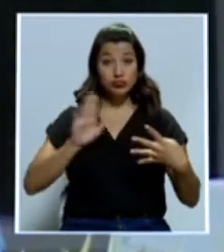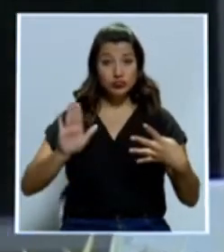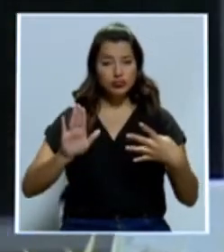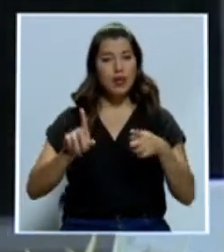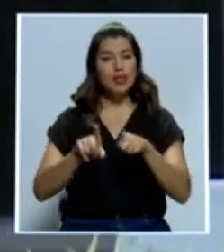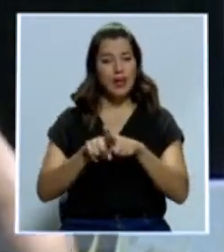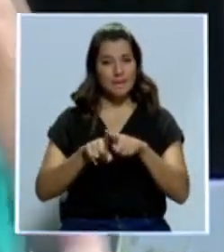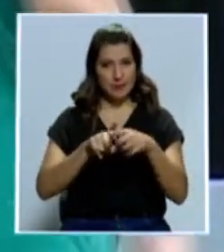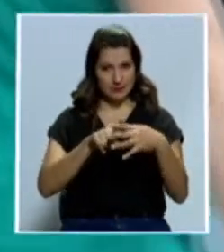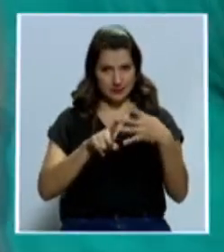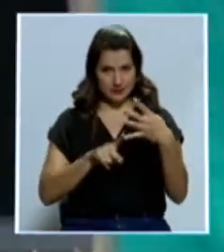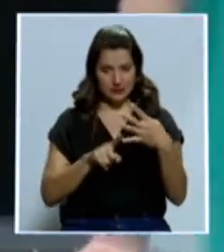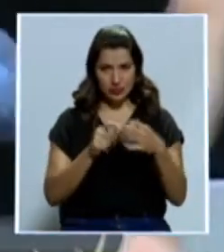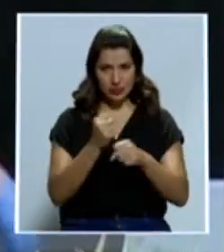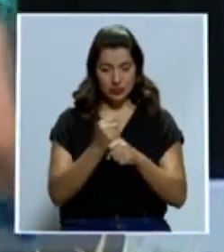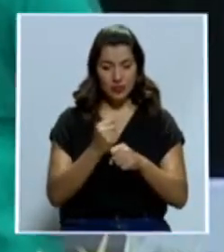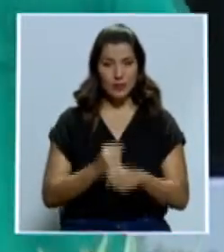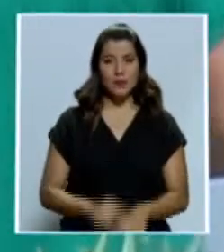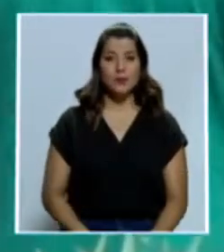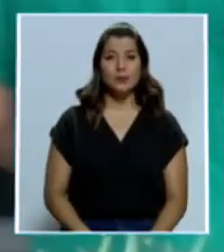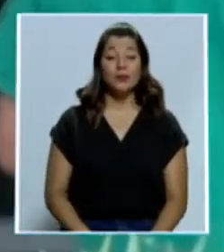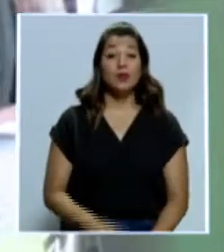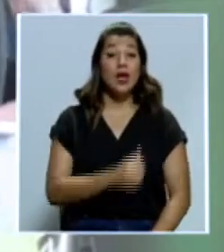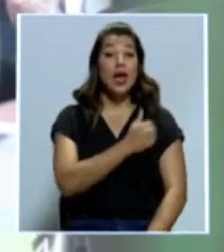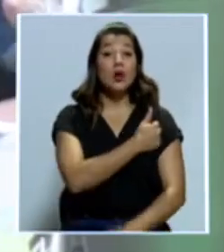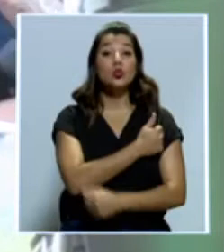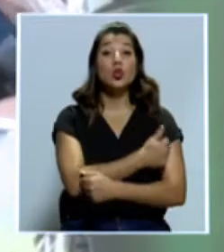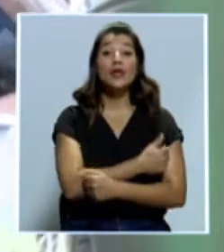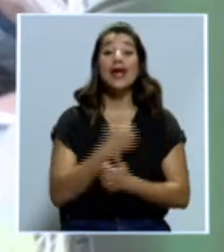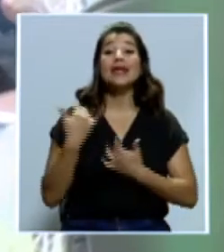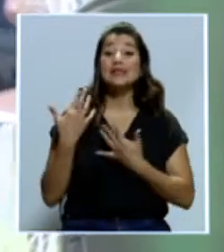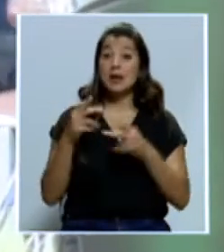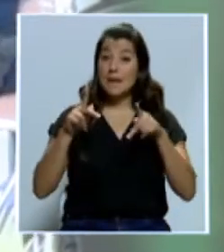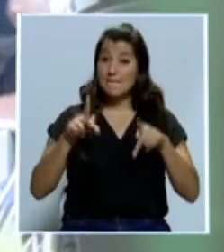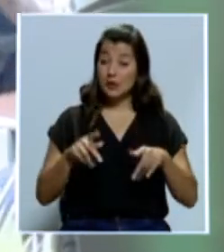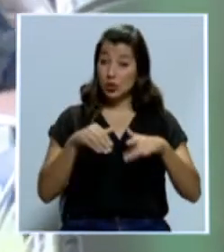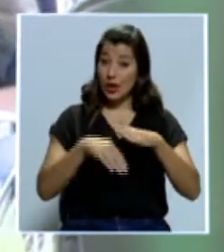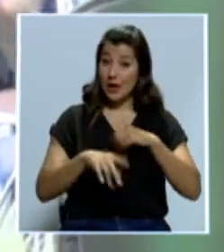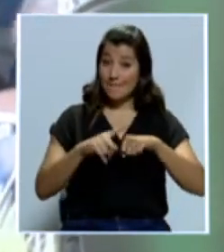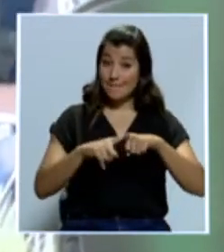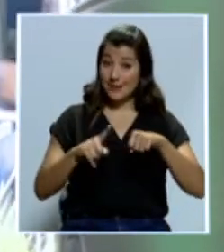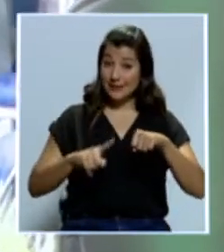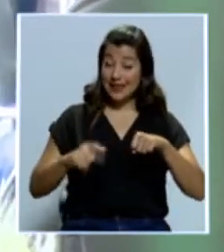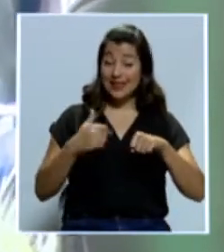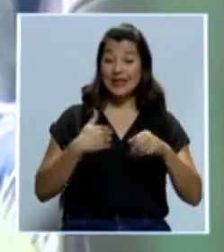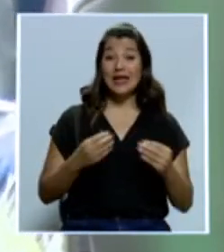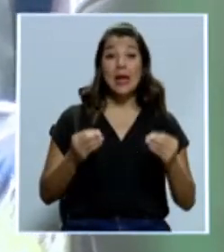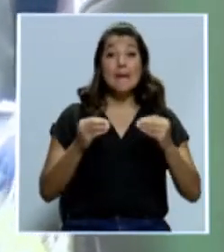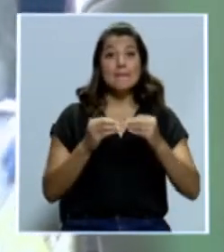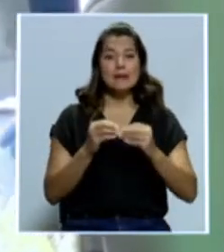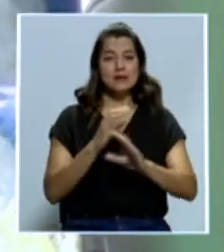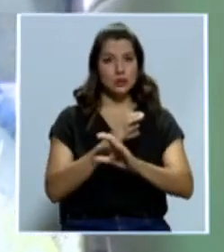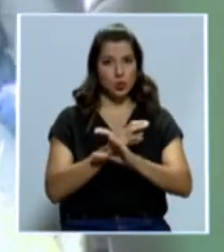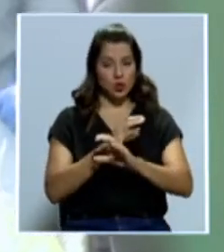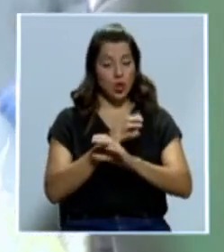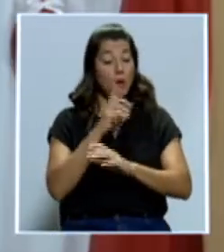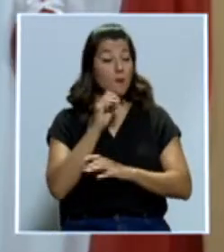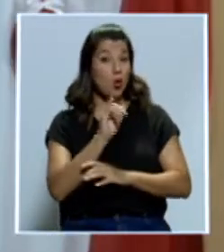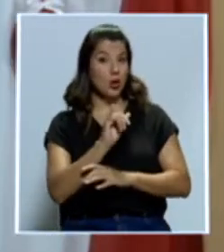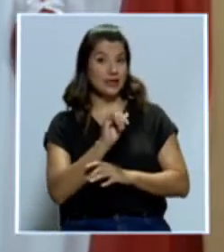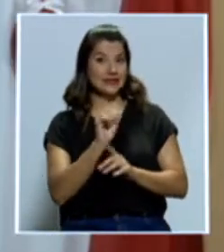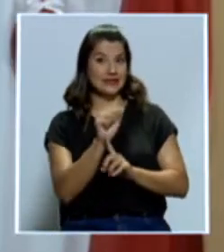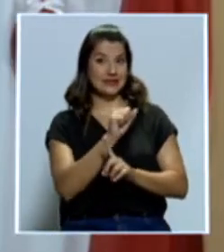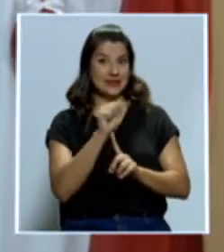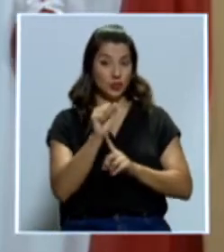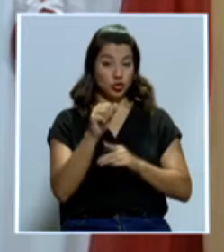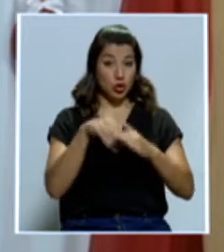los operativos y seguiremos fuertemente en eso. Las autoridades esperan que los generaleños se cuiden aún más producto de esta situación que se está generando